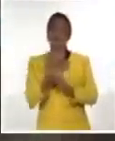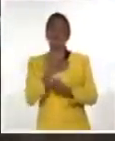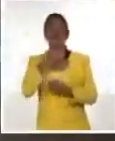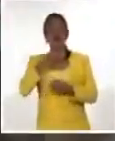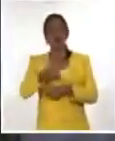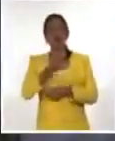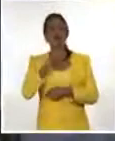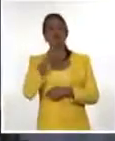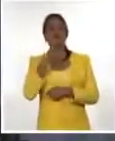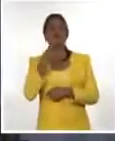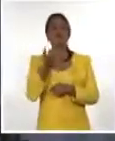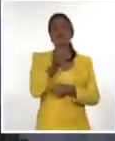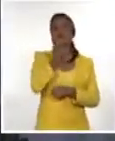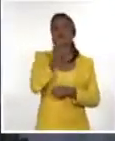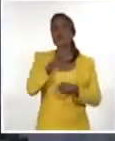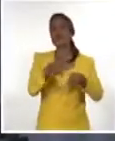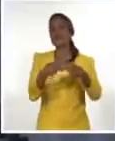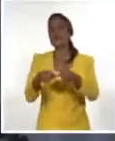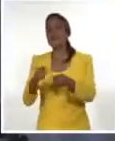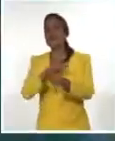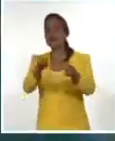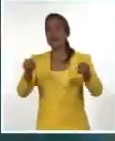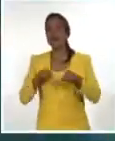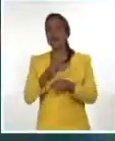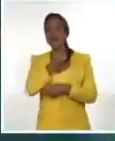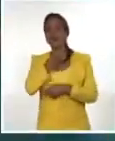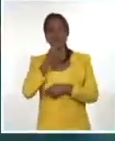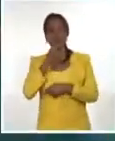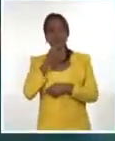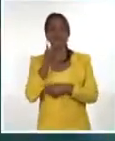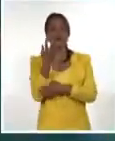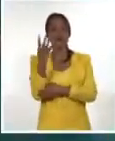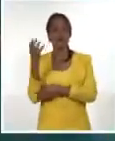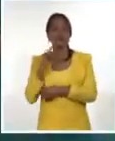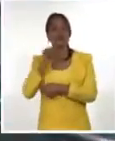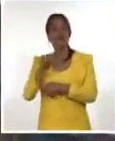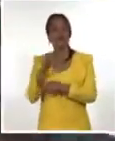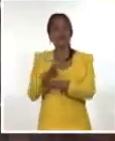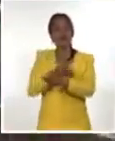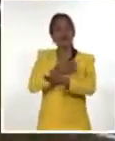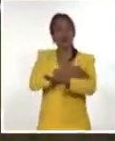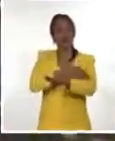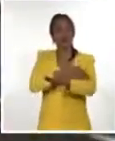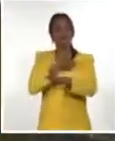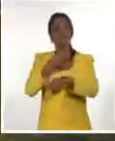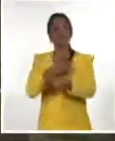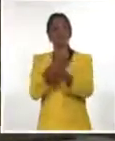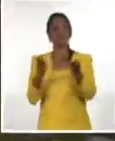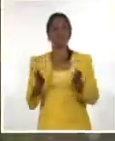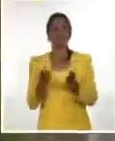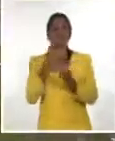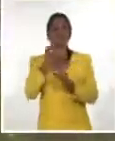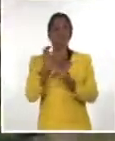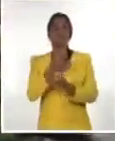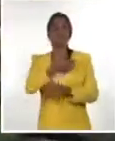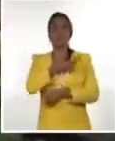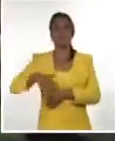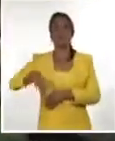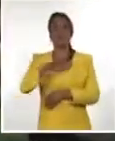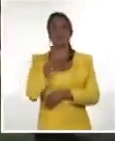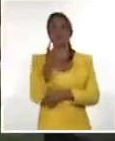inconvenientes ocasionados por una avería en el área de refinería ocasionó el atraso y la inestabilidad de los surtidos y su distribución